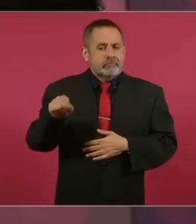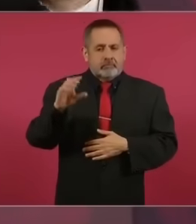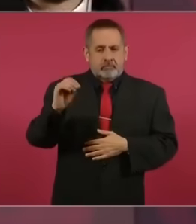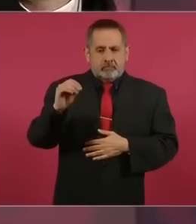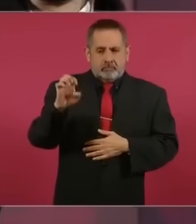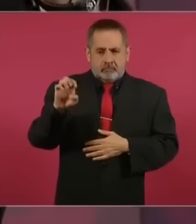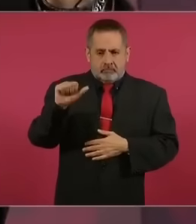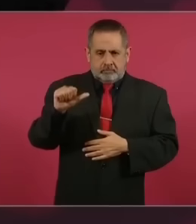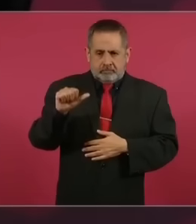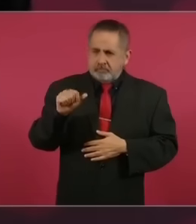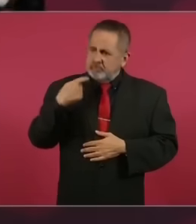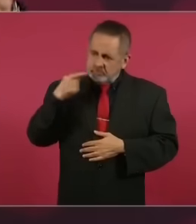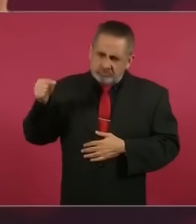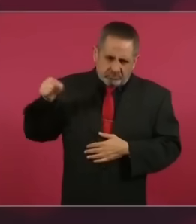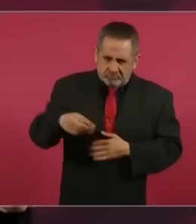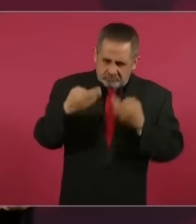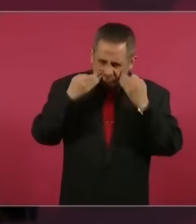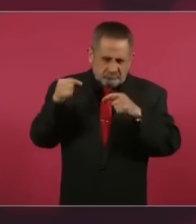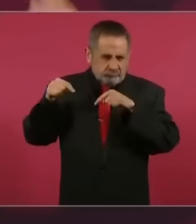OEA,